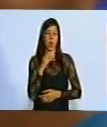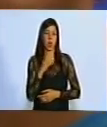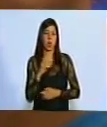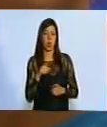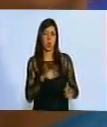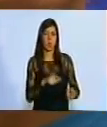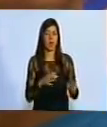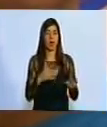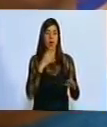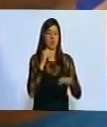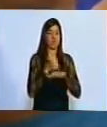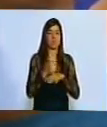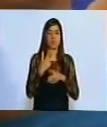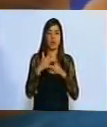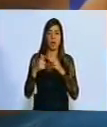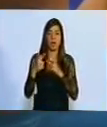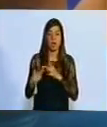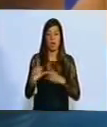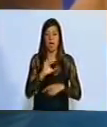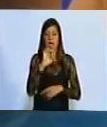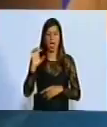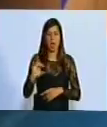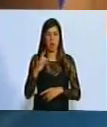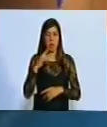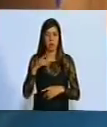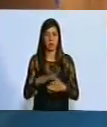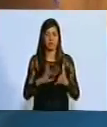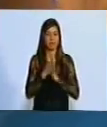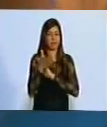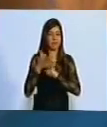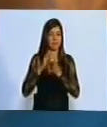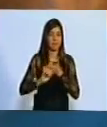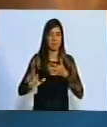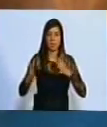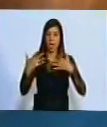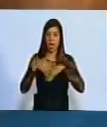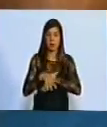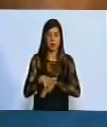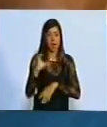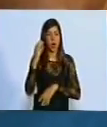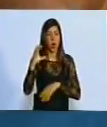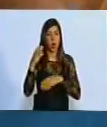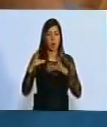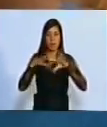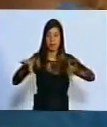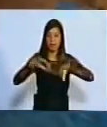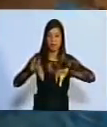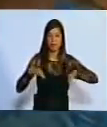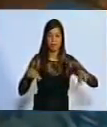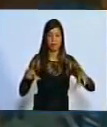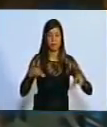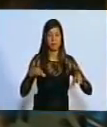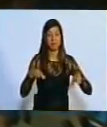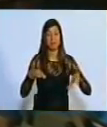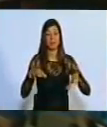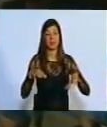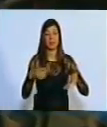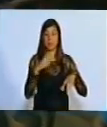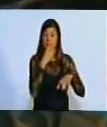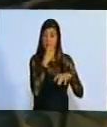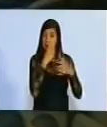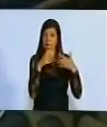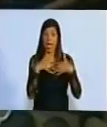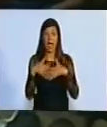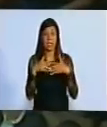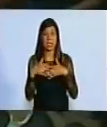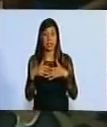José Flores pelea por el Ecuador. Se acabó la Gran Colombia, se acabó la octava estrella. Vean, no necesitaron venir gringos a quitarnos la